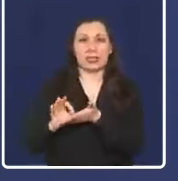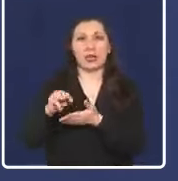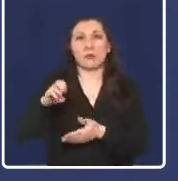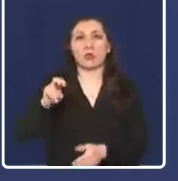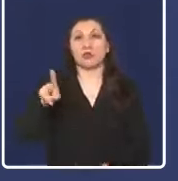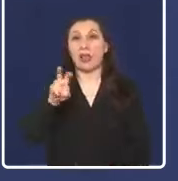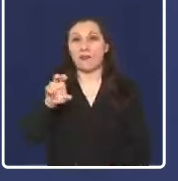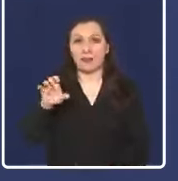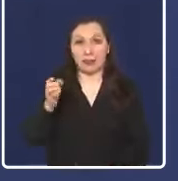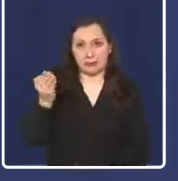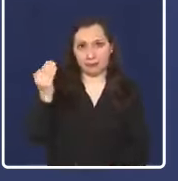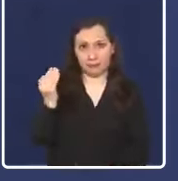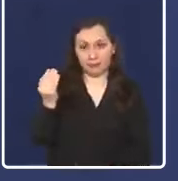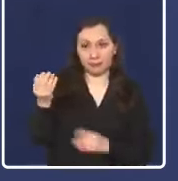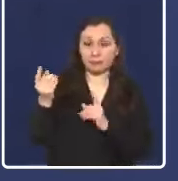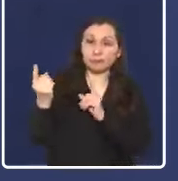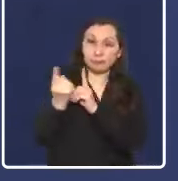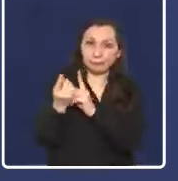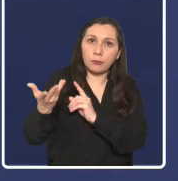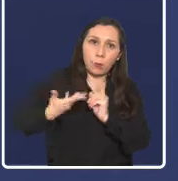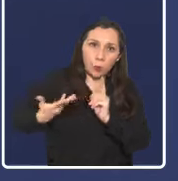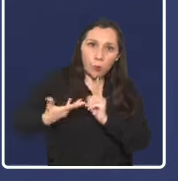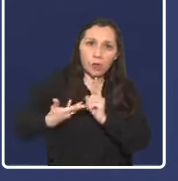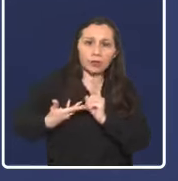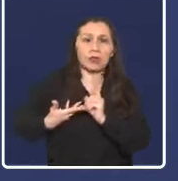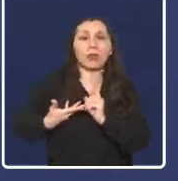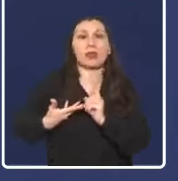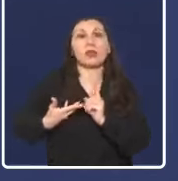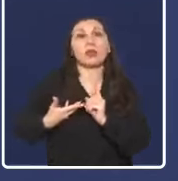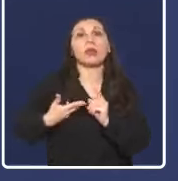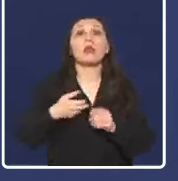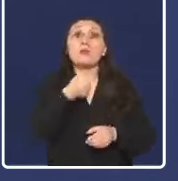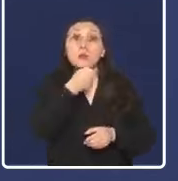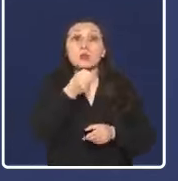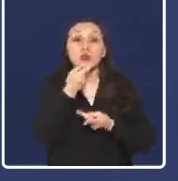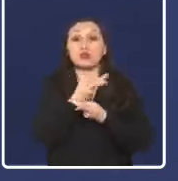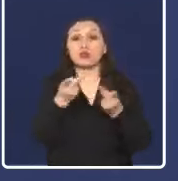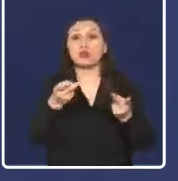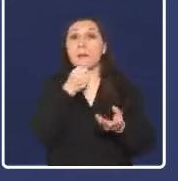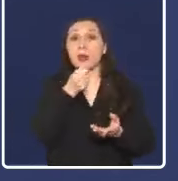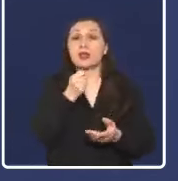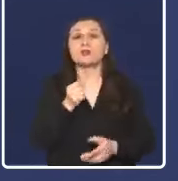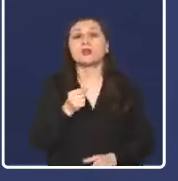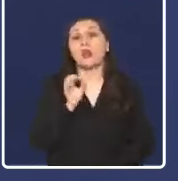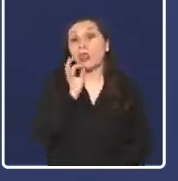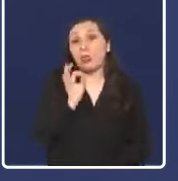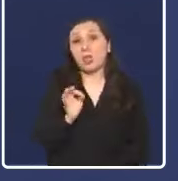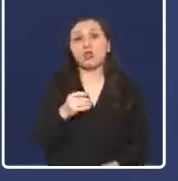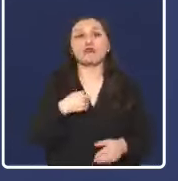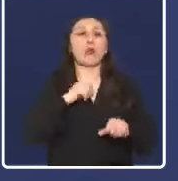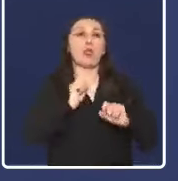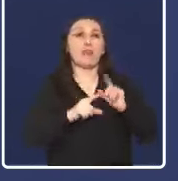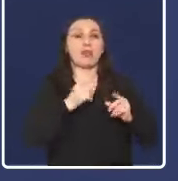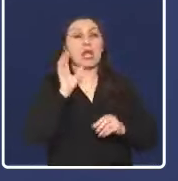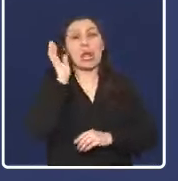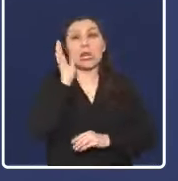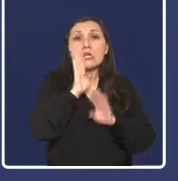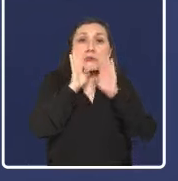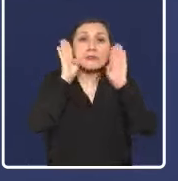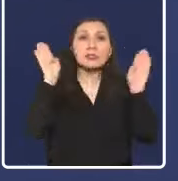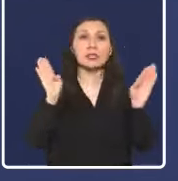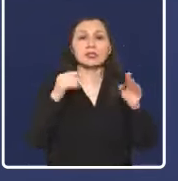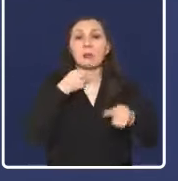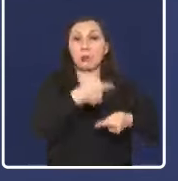el entonces subsecretario Monsalve, quien señaló en el punto de prensa que hizo que iba a defender su inocencia en el proceso